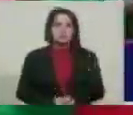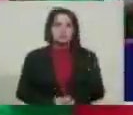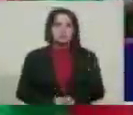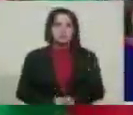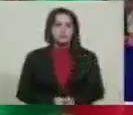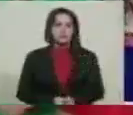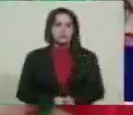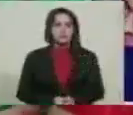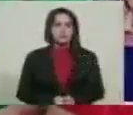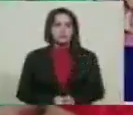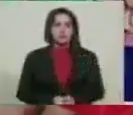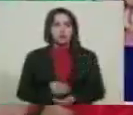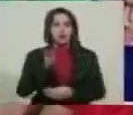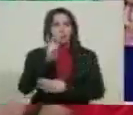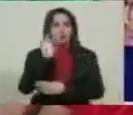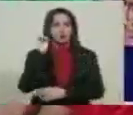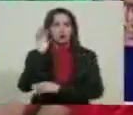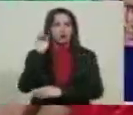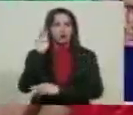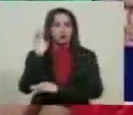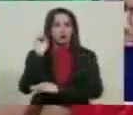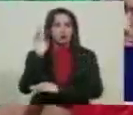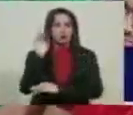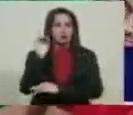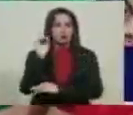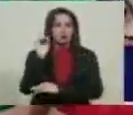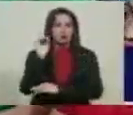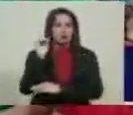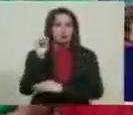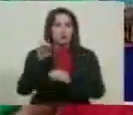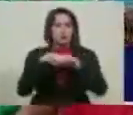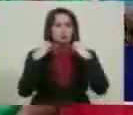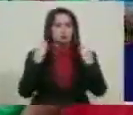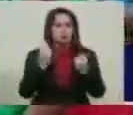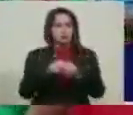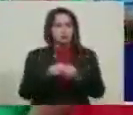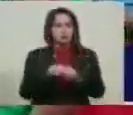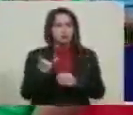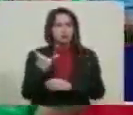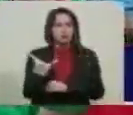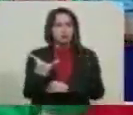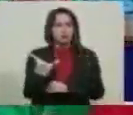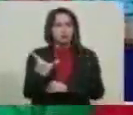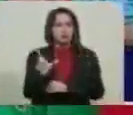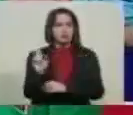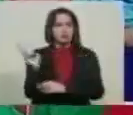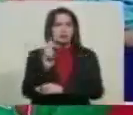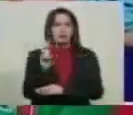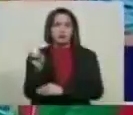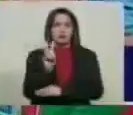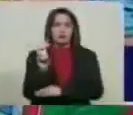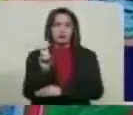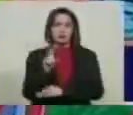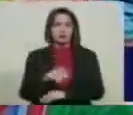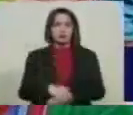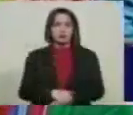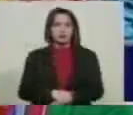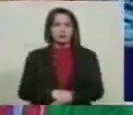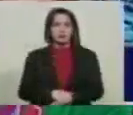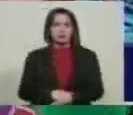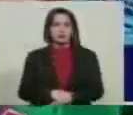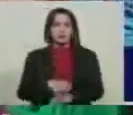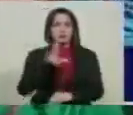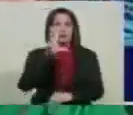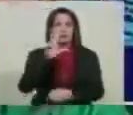de este cuarto congreso del Partido Socialista Unido de Venezuela. Esta es la